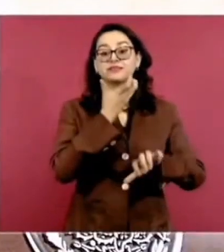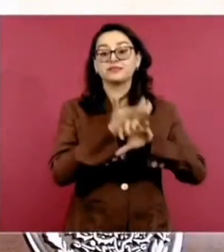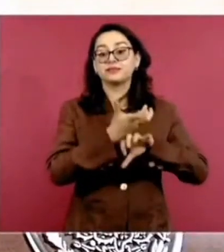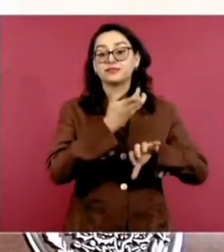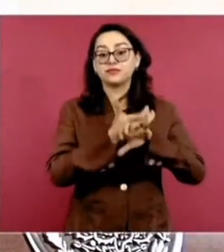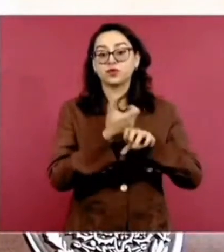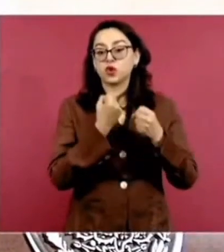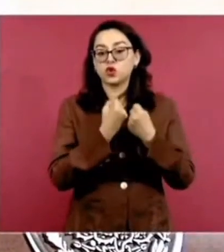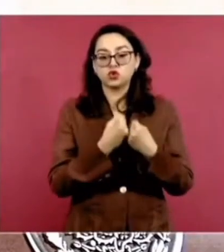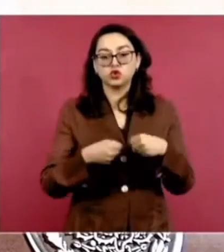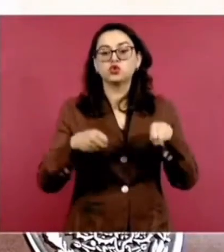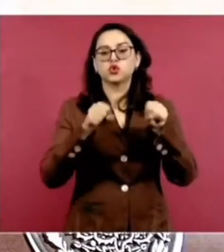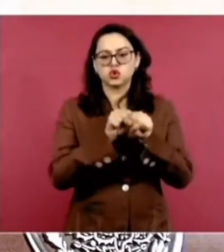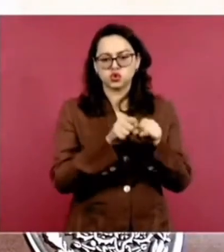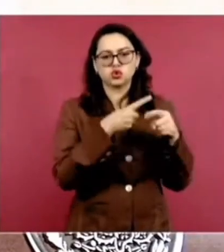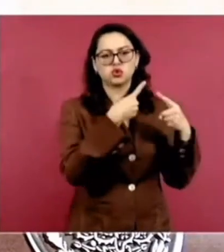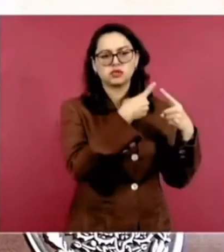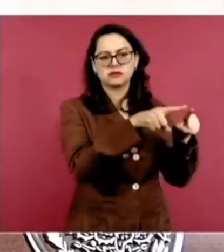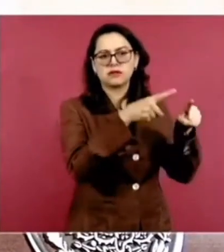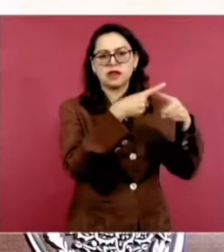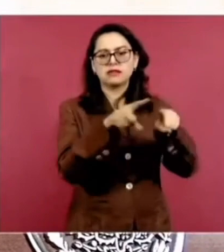mundo de Estados Unidos.